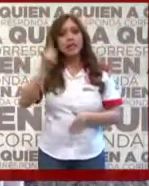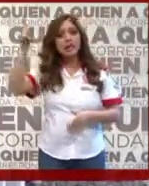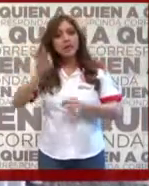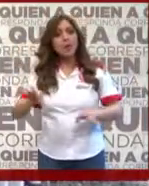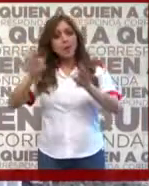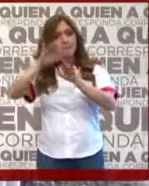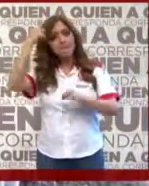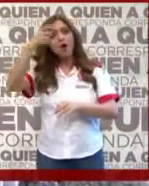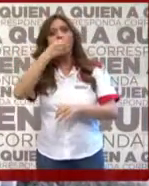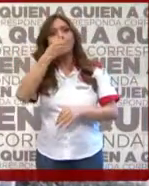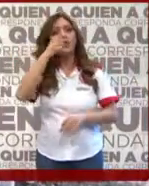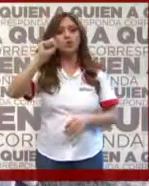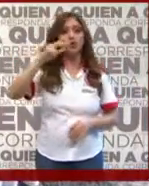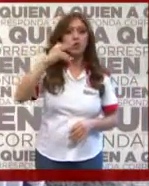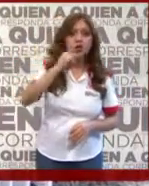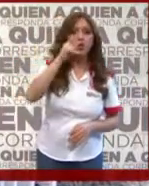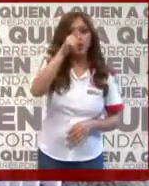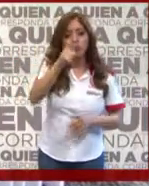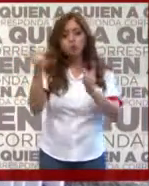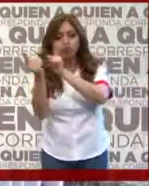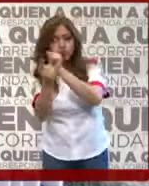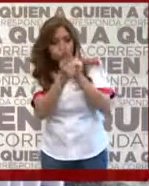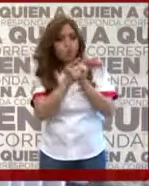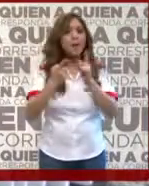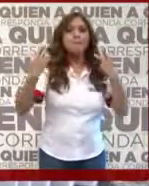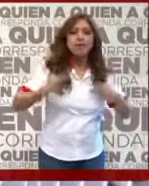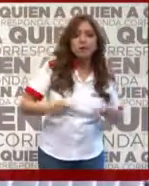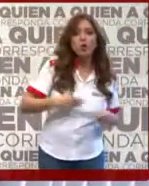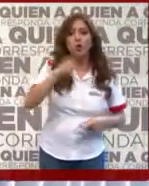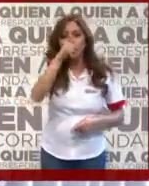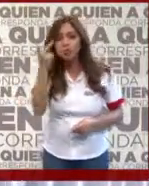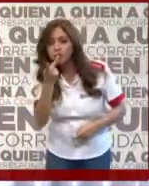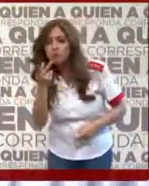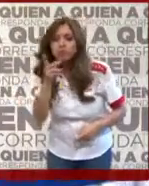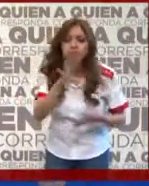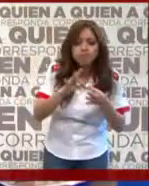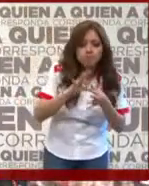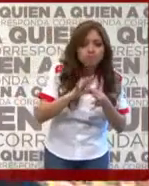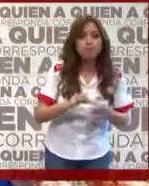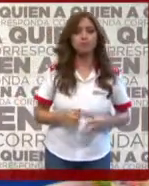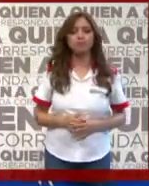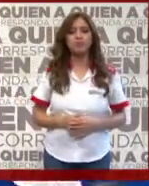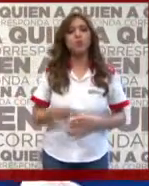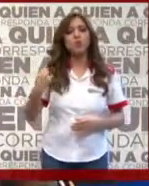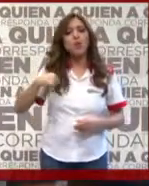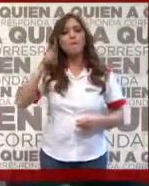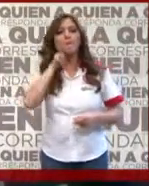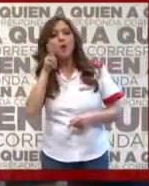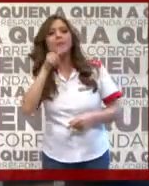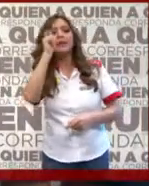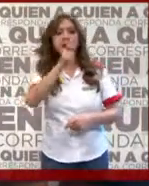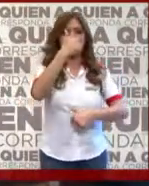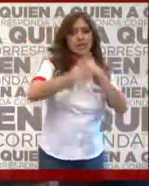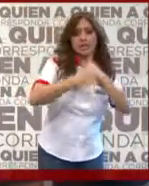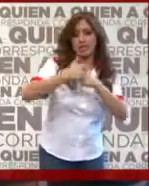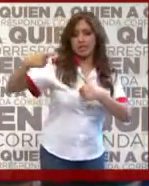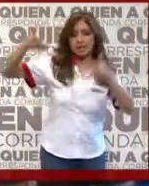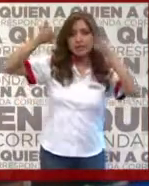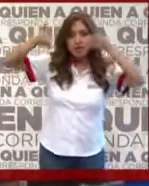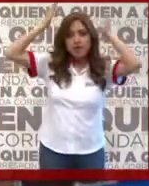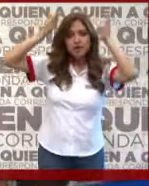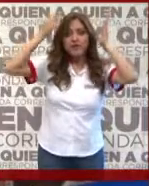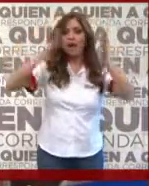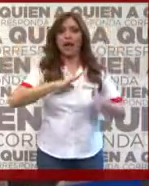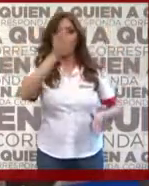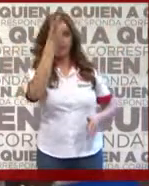¿Y qué vas escuchando al cliente, vas escuchando preferencias, vas haciendo pruebas? Sí, vamos haciendo pruebas. Hay competencia entre los chefs de las unidades. Hoy tenemos